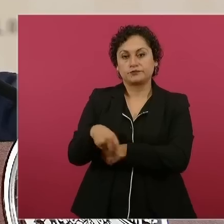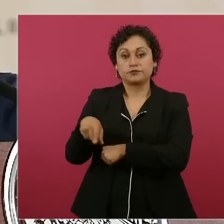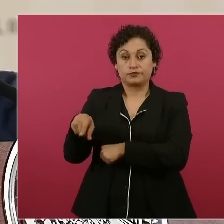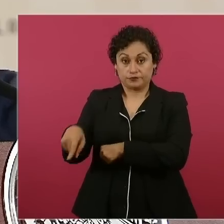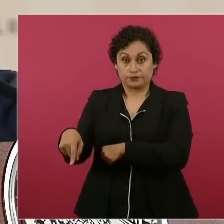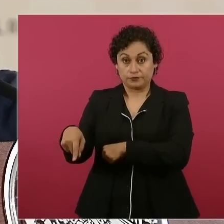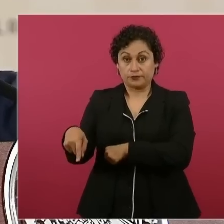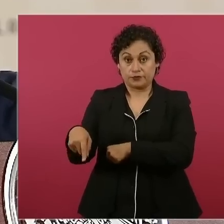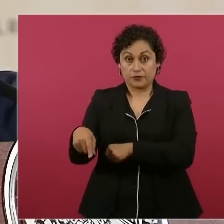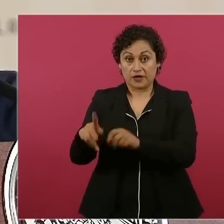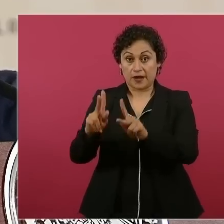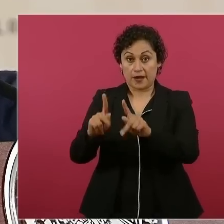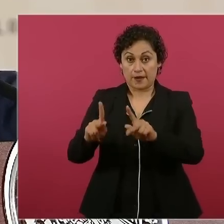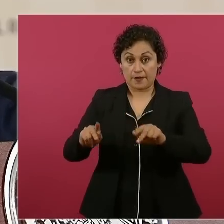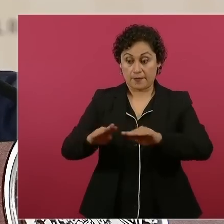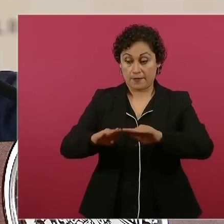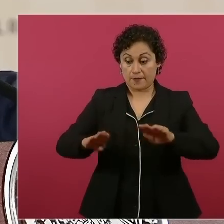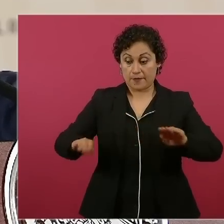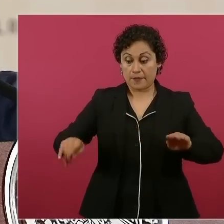hay agua dulce